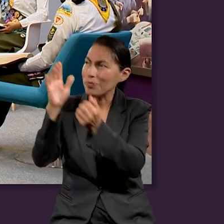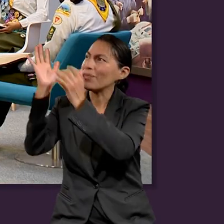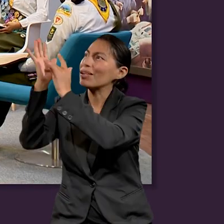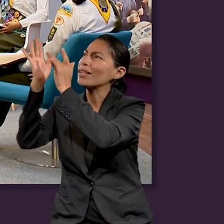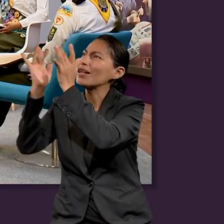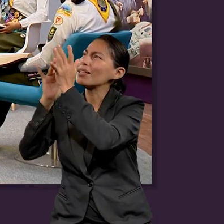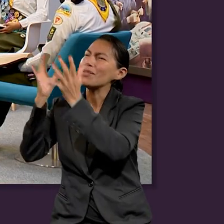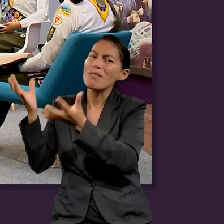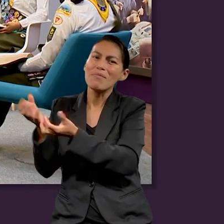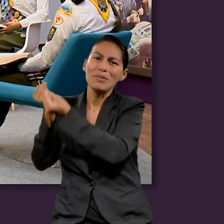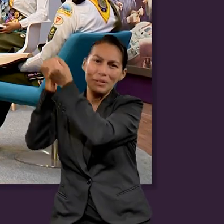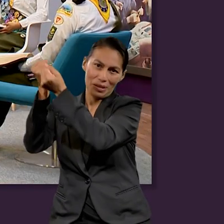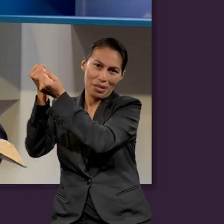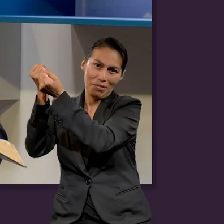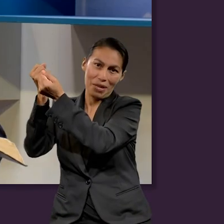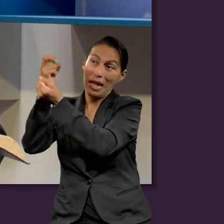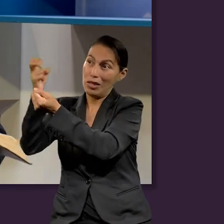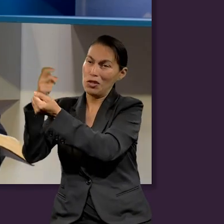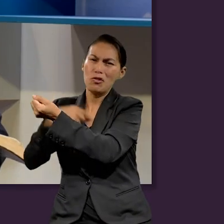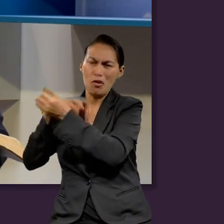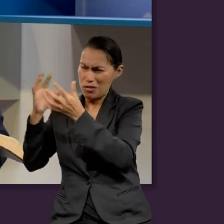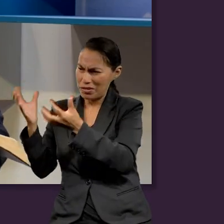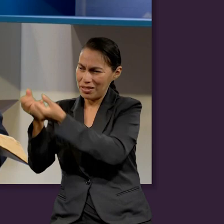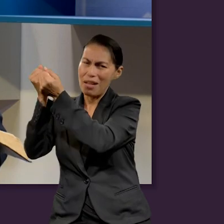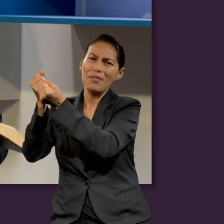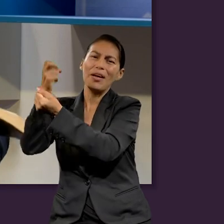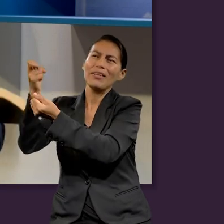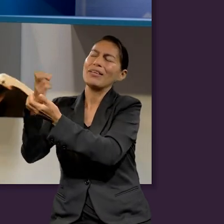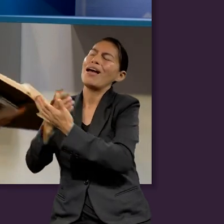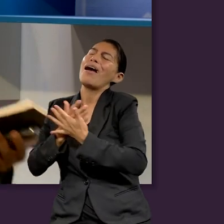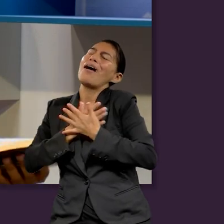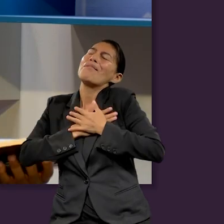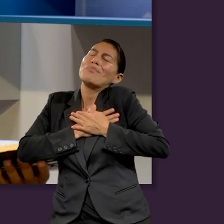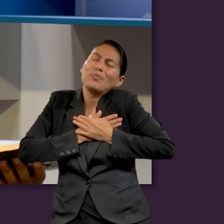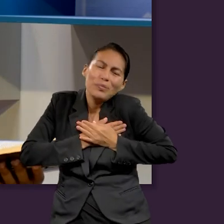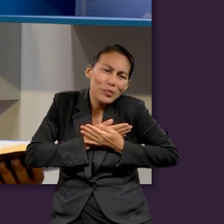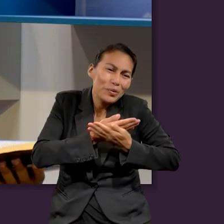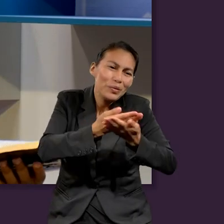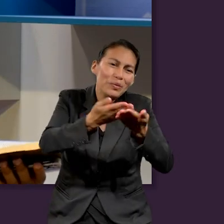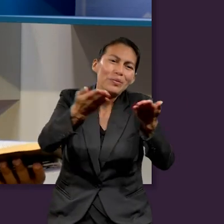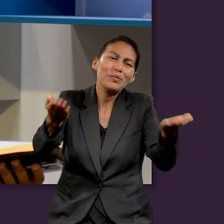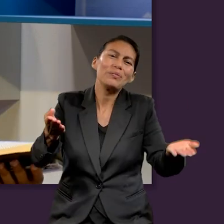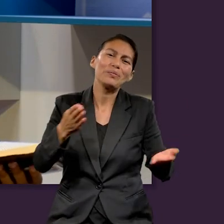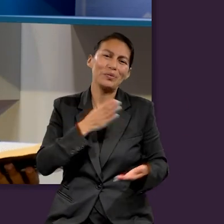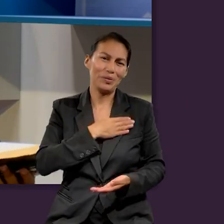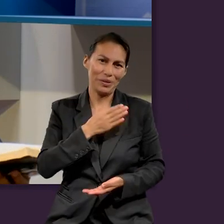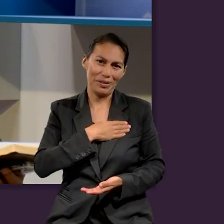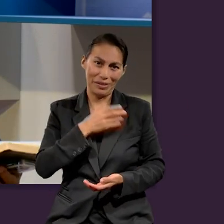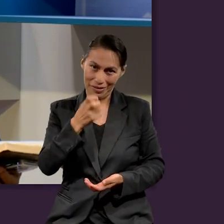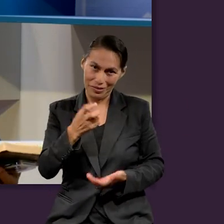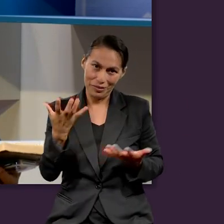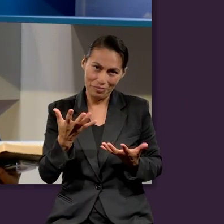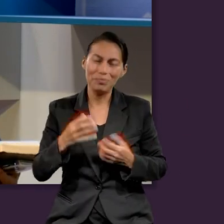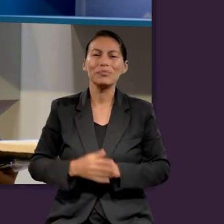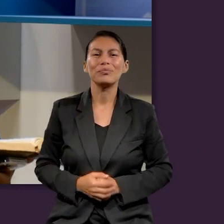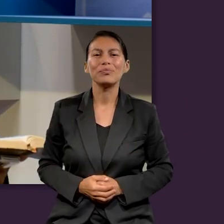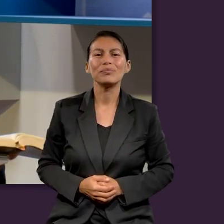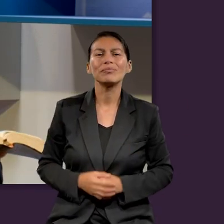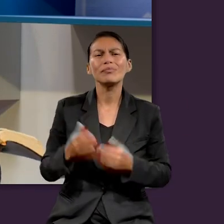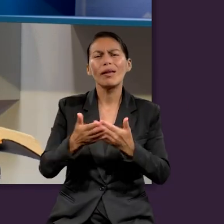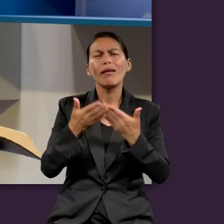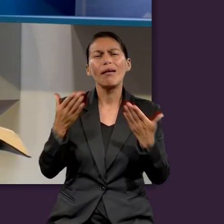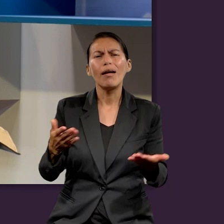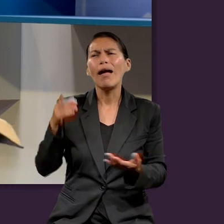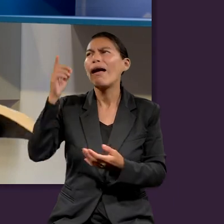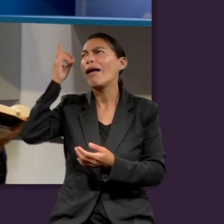nos salvan nos salva Jesús y como somos salvos entonces mostramos esos actos de bondad ahora en